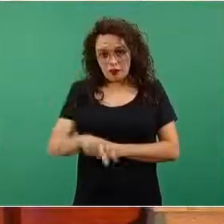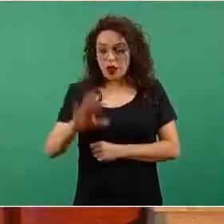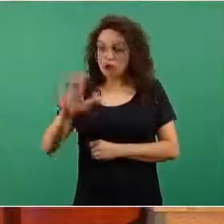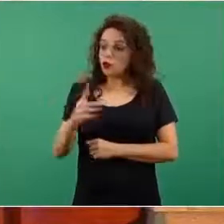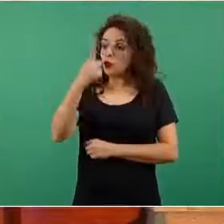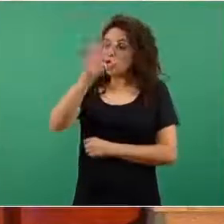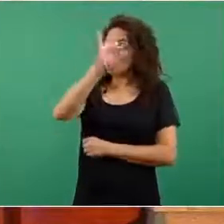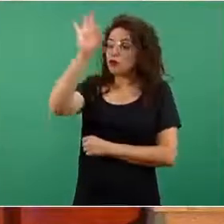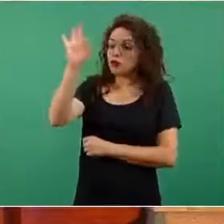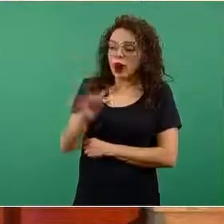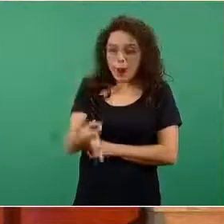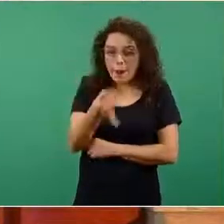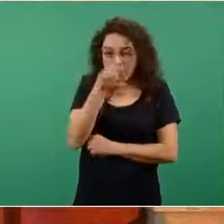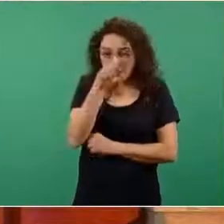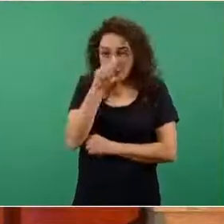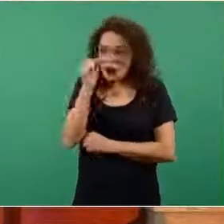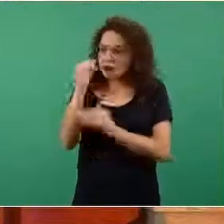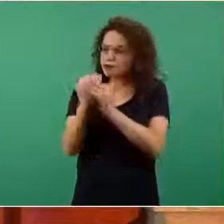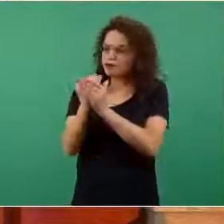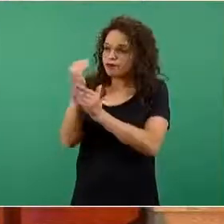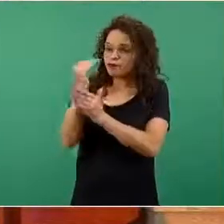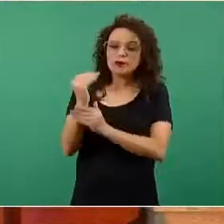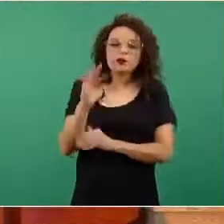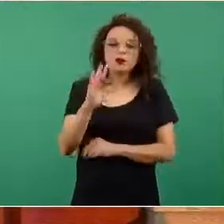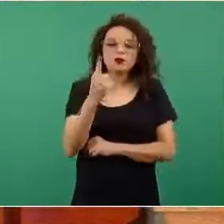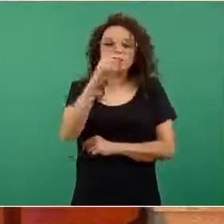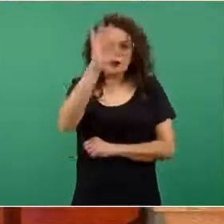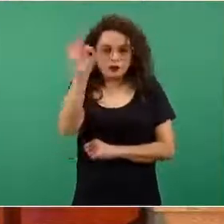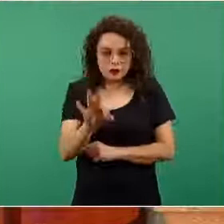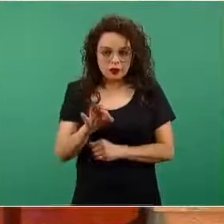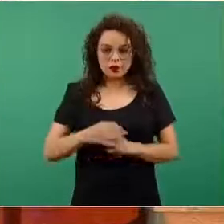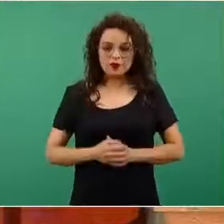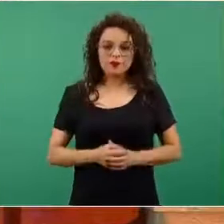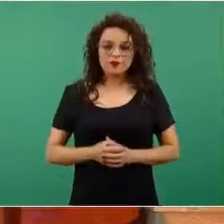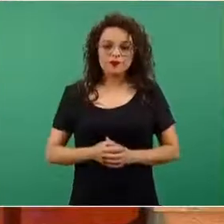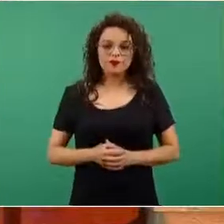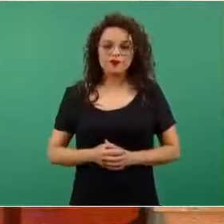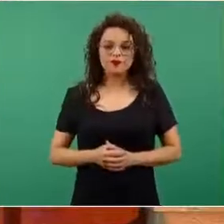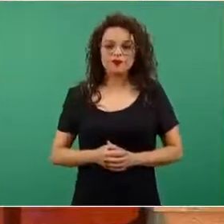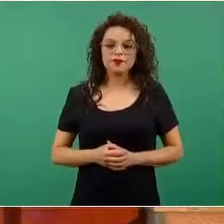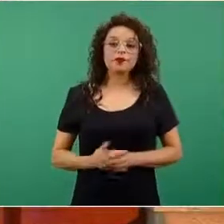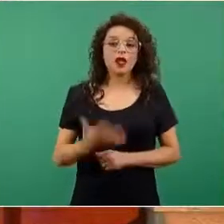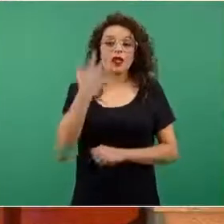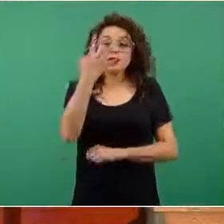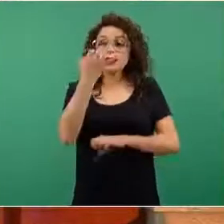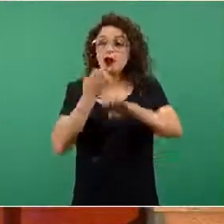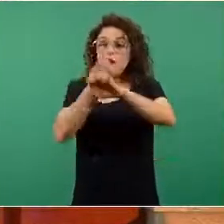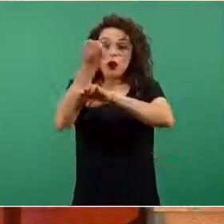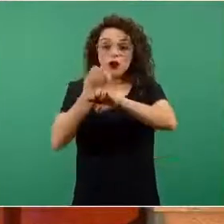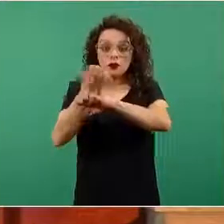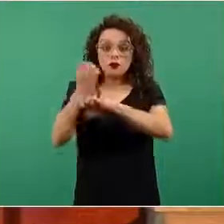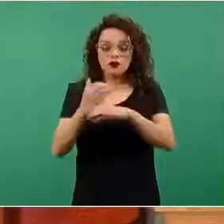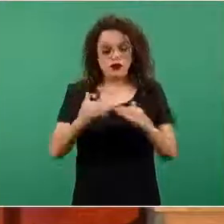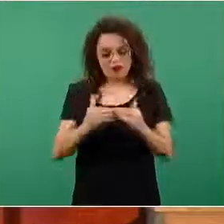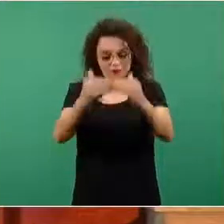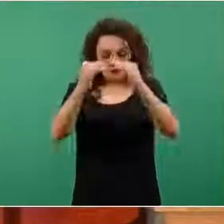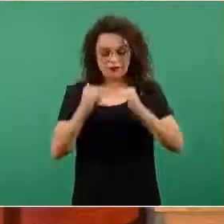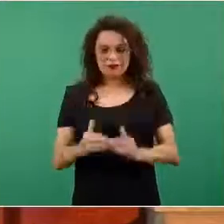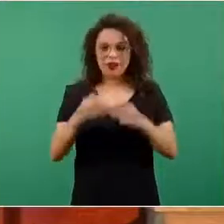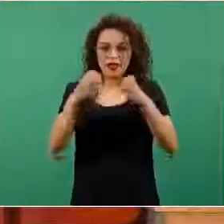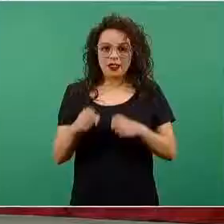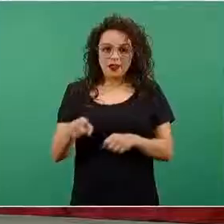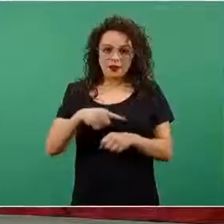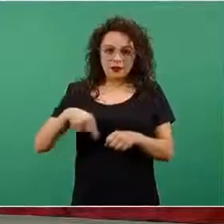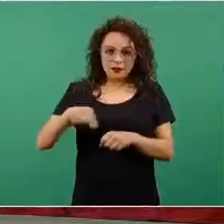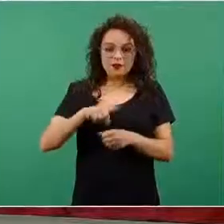apenas superando este límite del 50% para efectos de rango. Otras 5 entidades están en el siguiente rango menor, que va entre